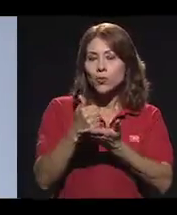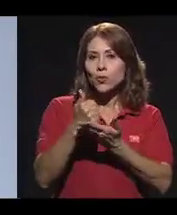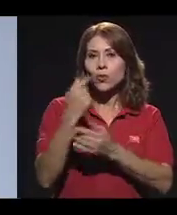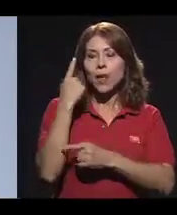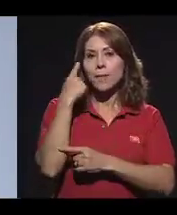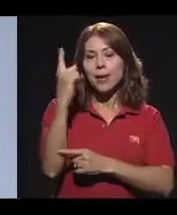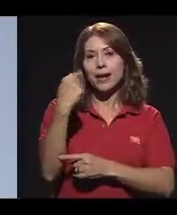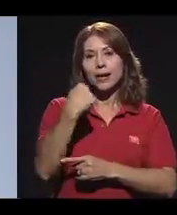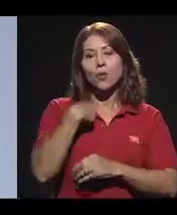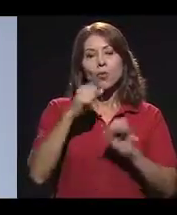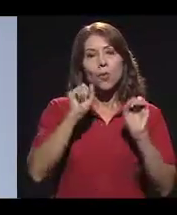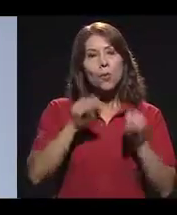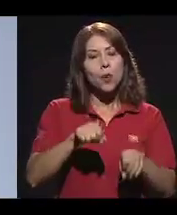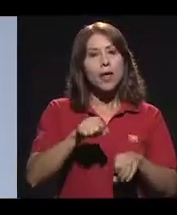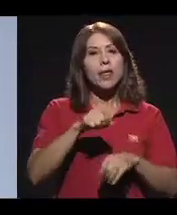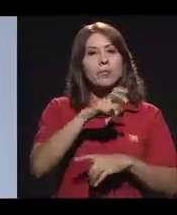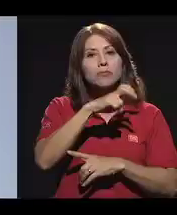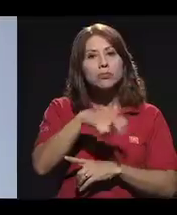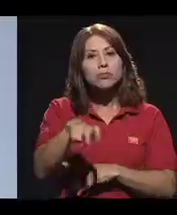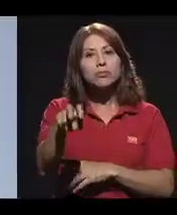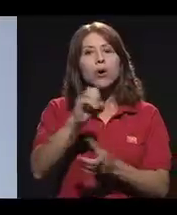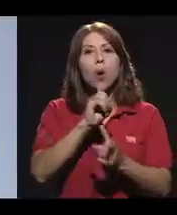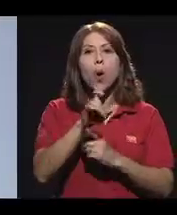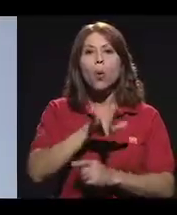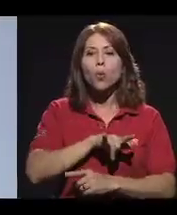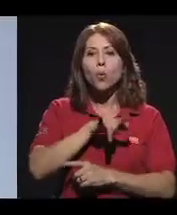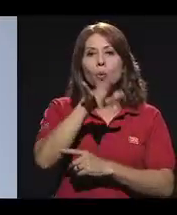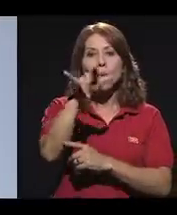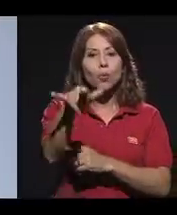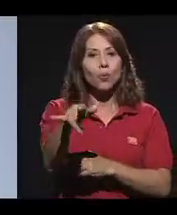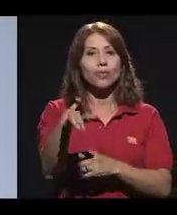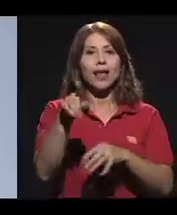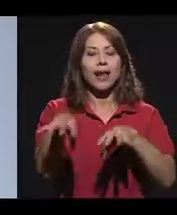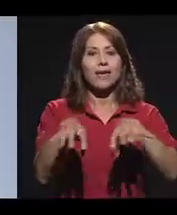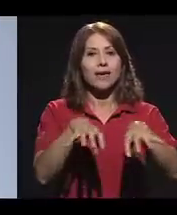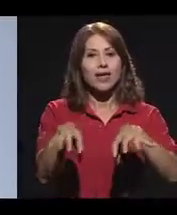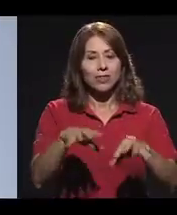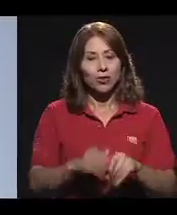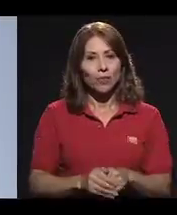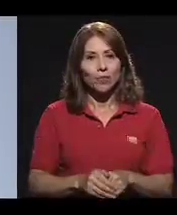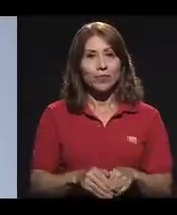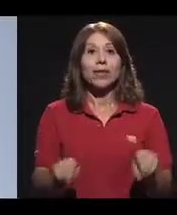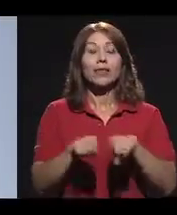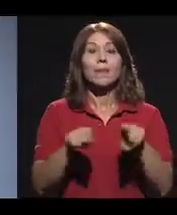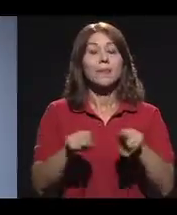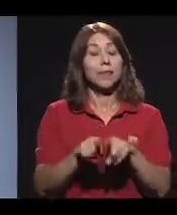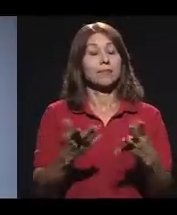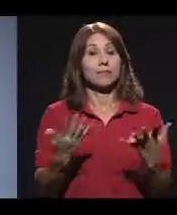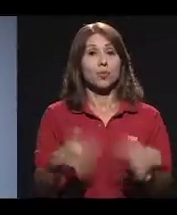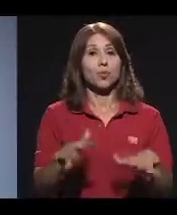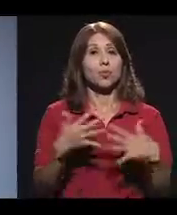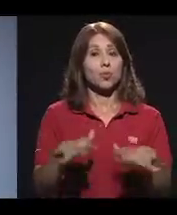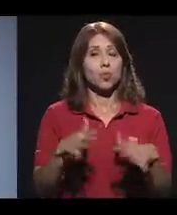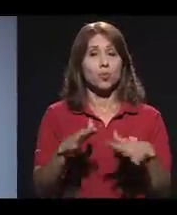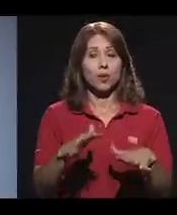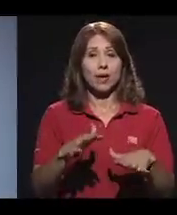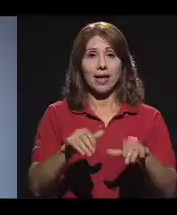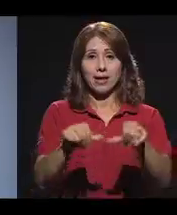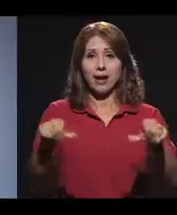el evento. La parte emocional del apoyo de la familia es demasiado importante.